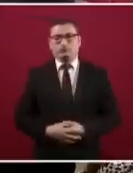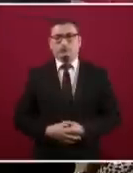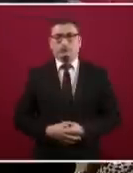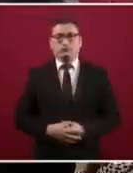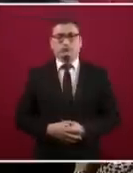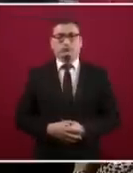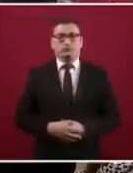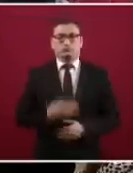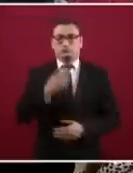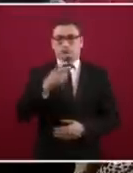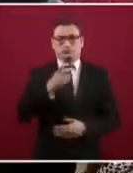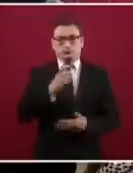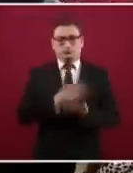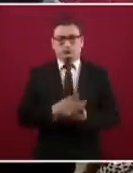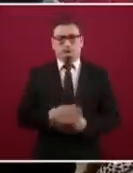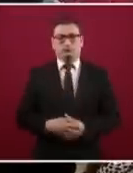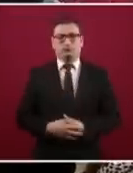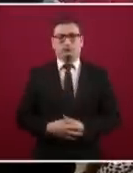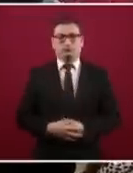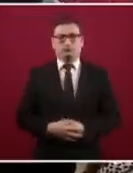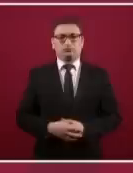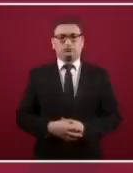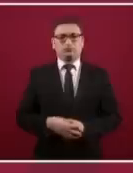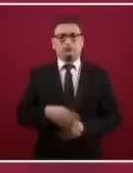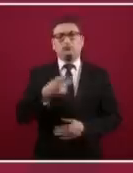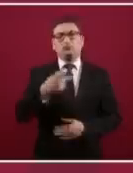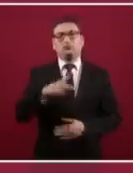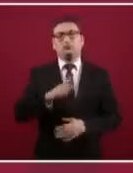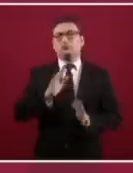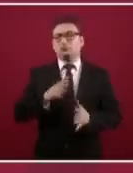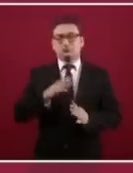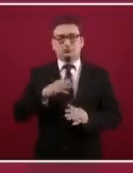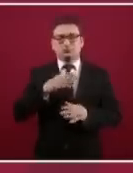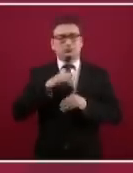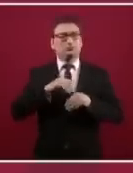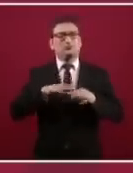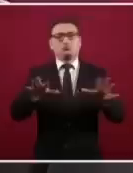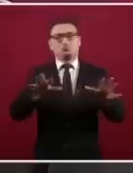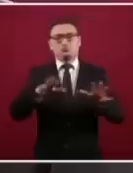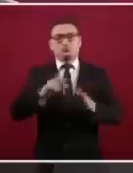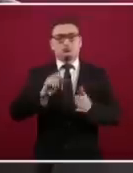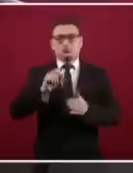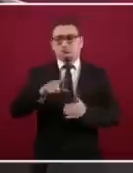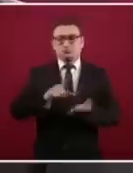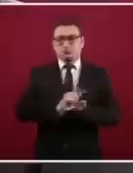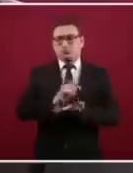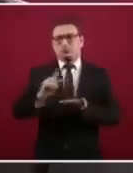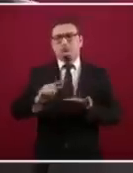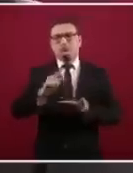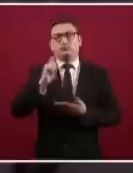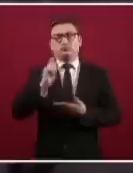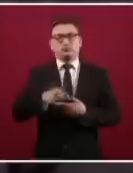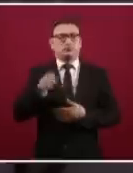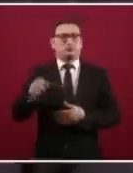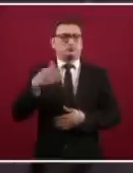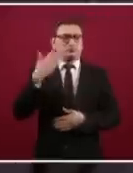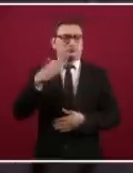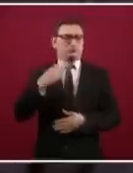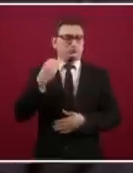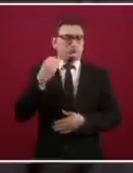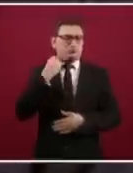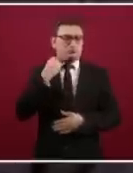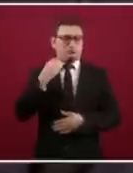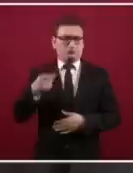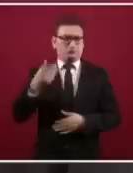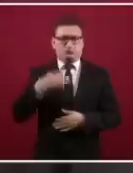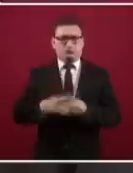Eso es lo único. ¿Sí? Pero si ya lo dio a conocer en el Twitter, quiere decir, él es abogado, que